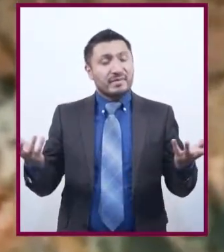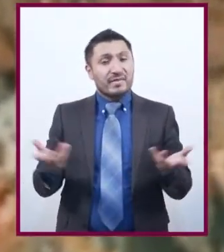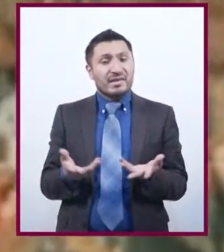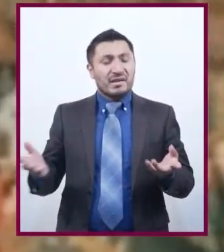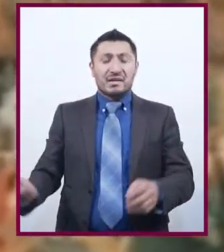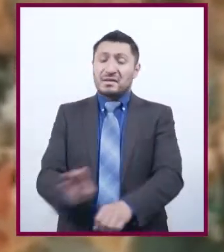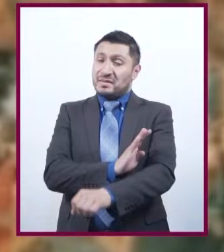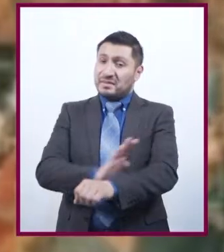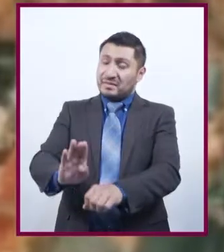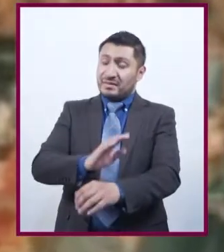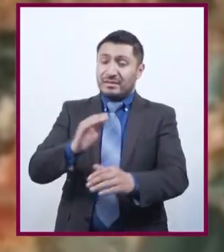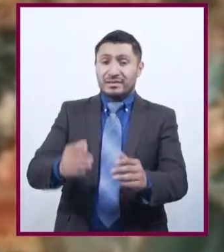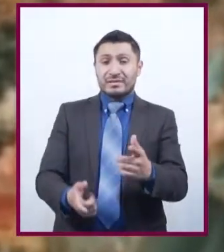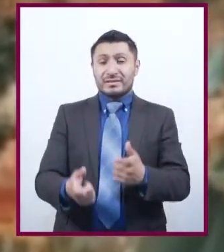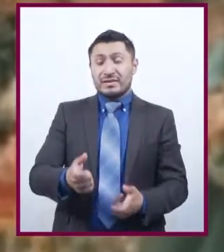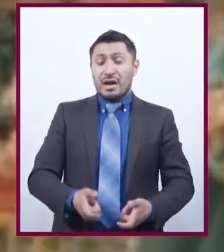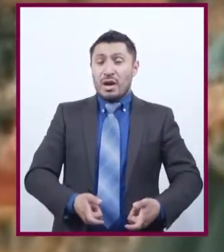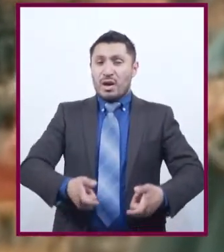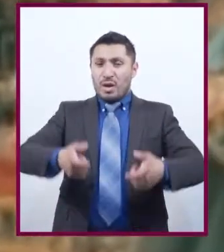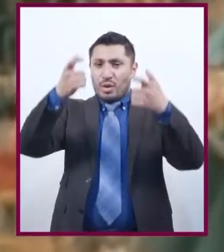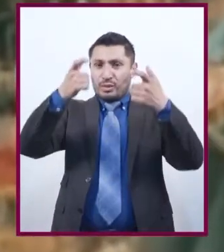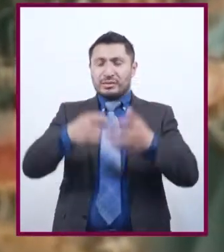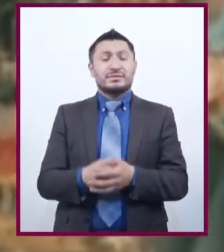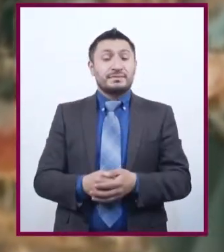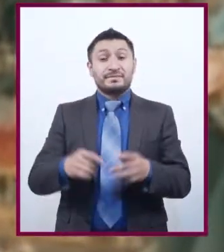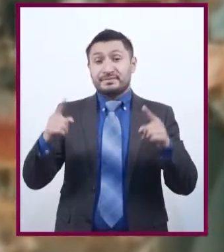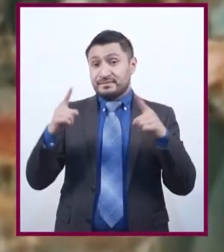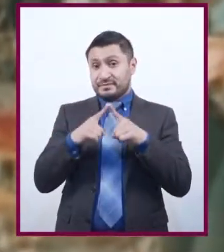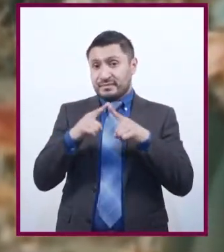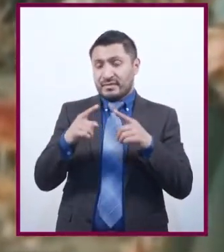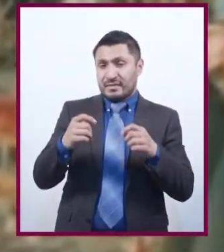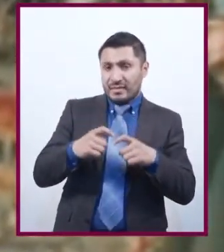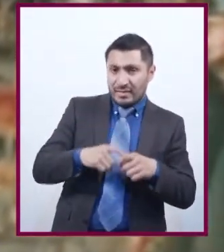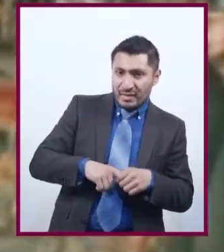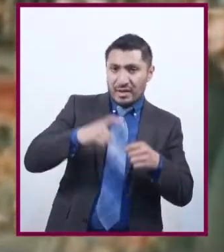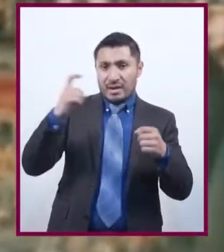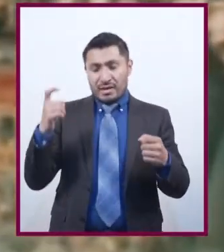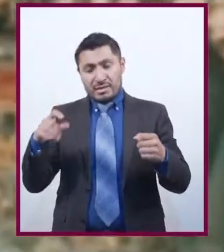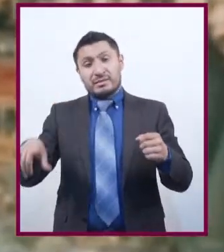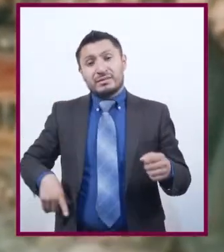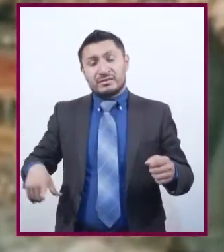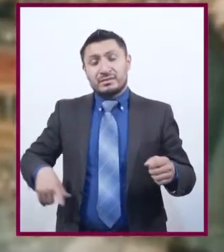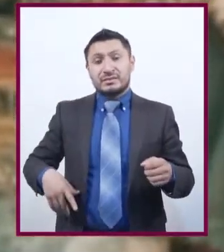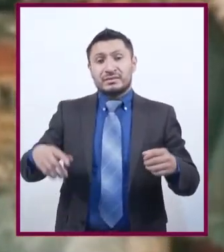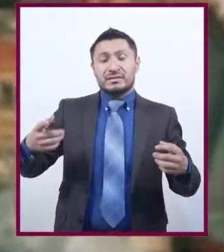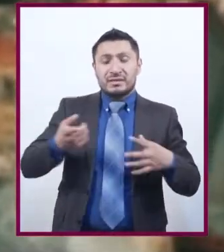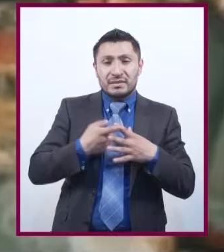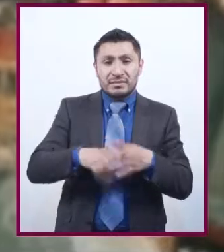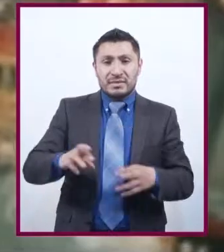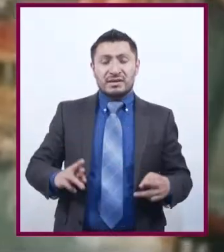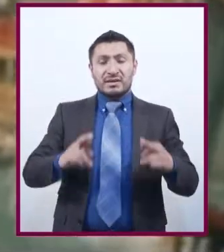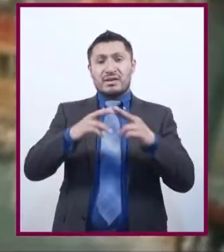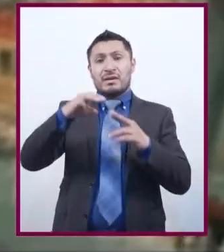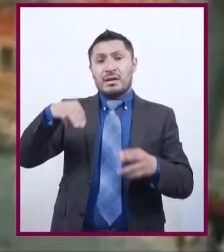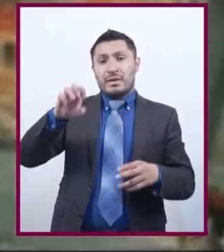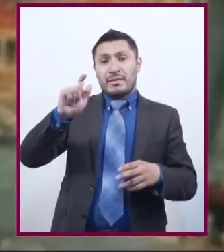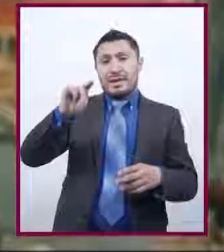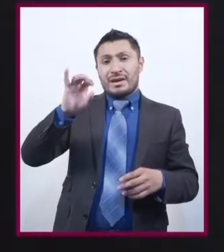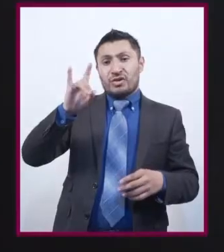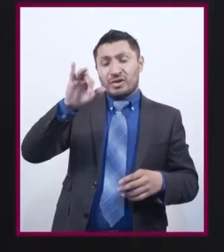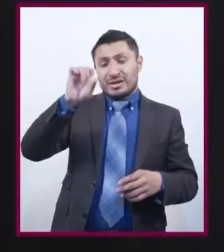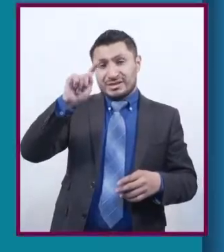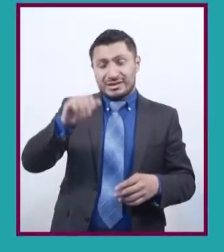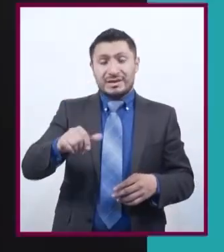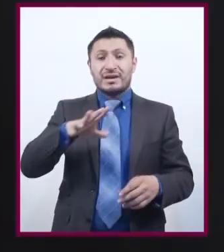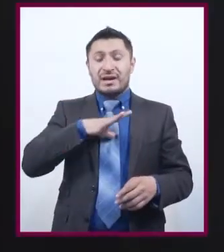tecnología generaron bienestar y crecimiento económico la iglesia se separó del estado y nació la religión metodista